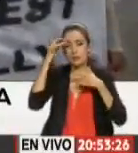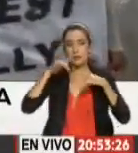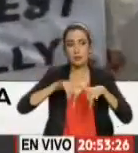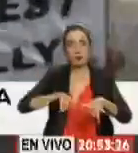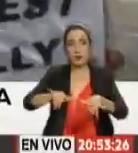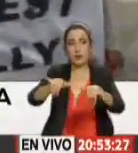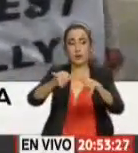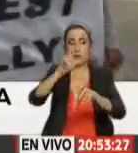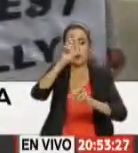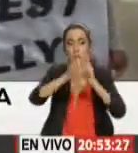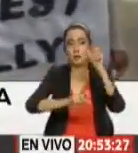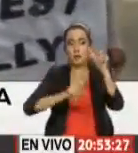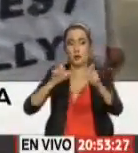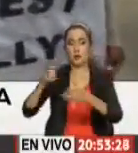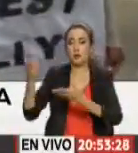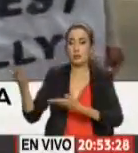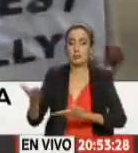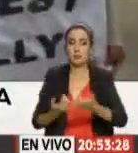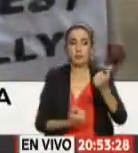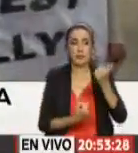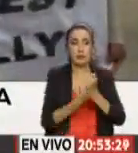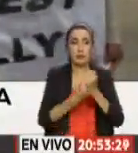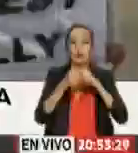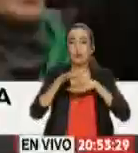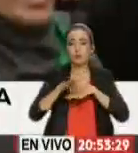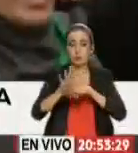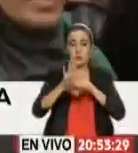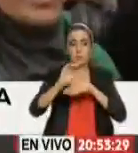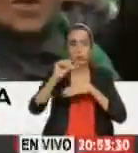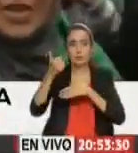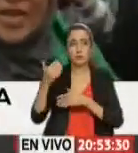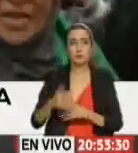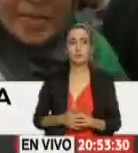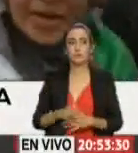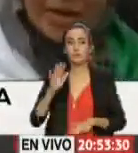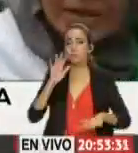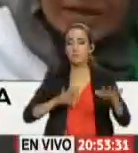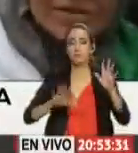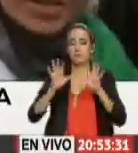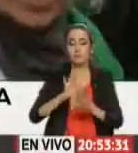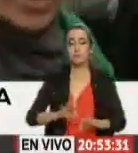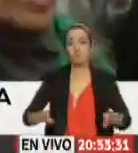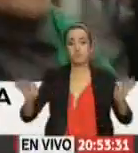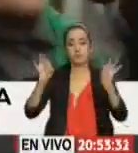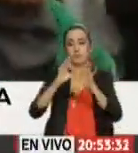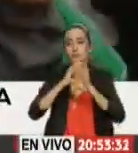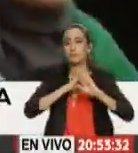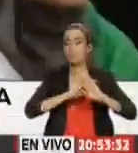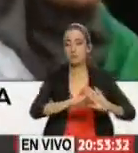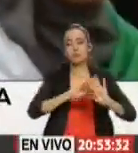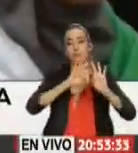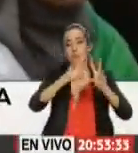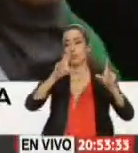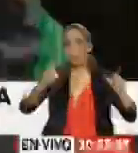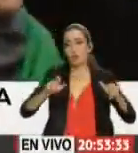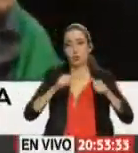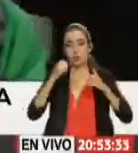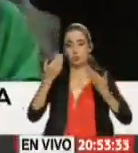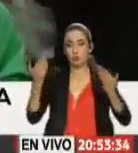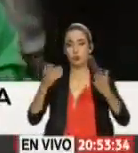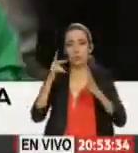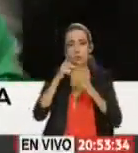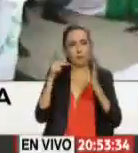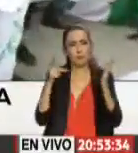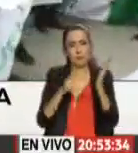con ciudadanos que se unen a las protestas con otras demandas, entre las que destacan un rechazo a la corrupción de lo que llaman un